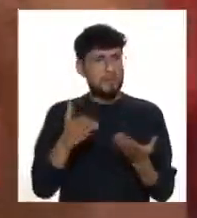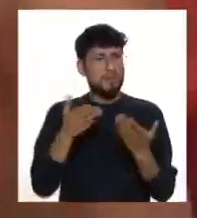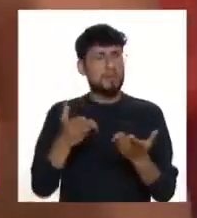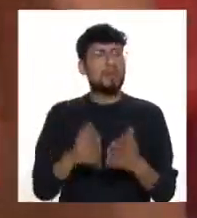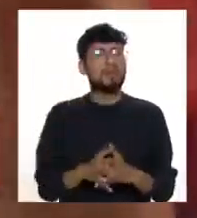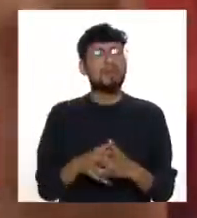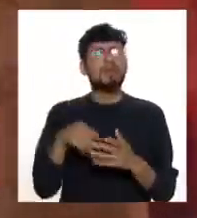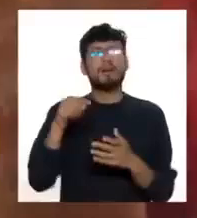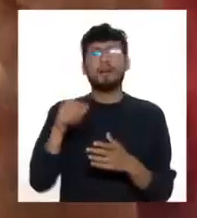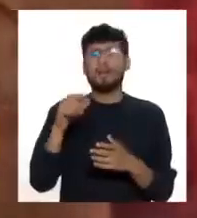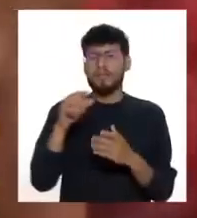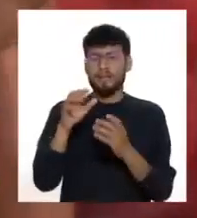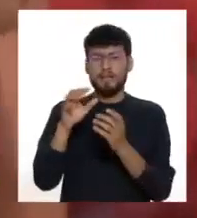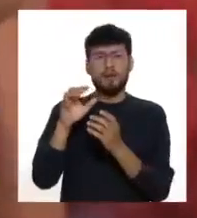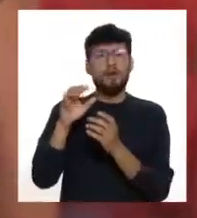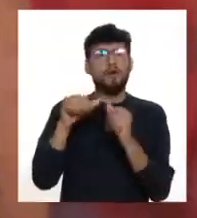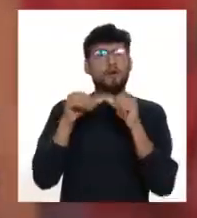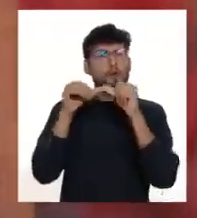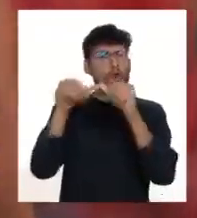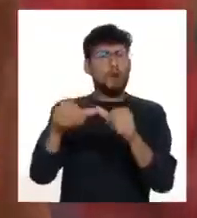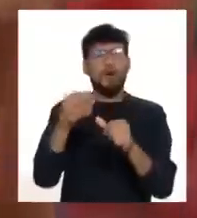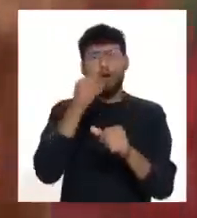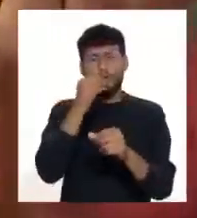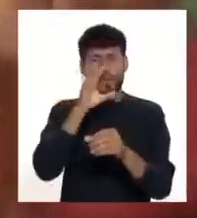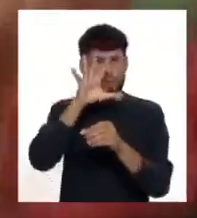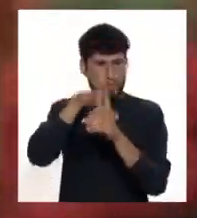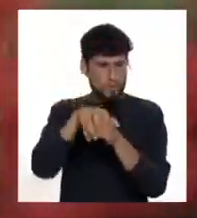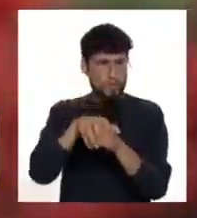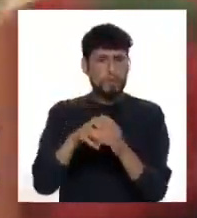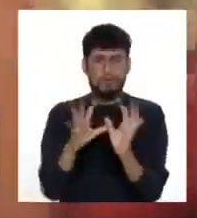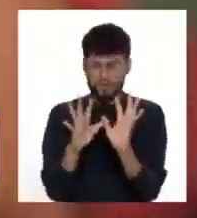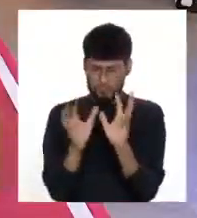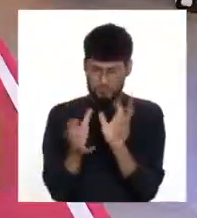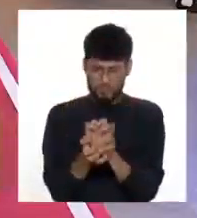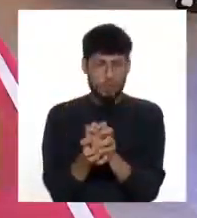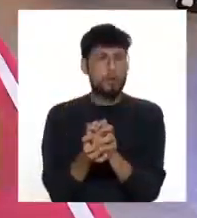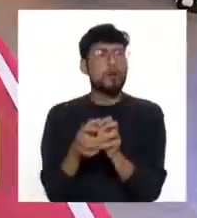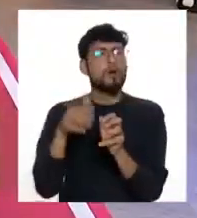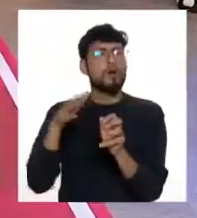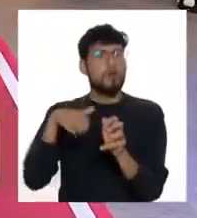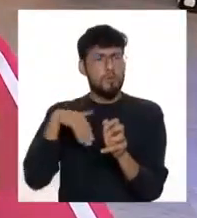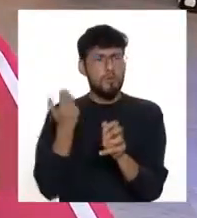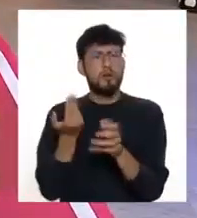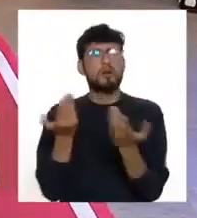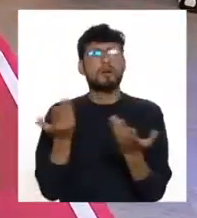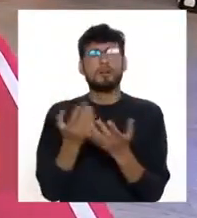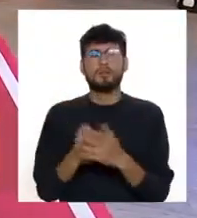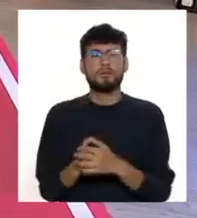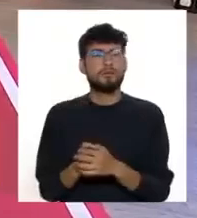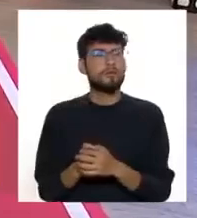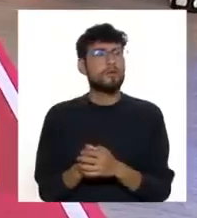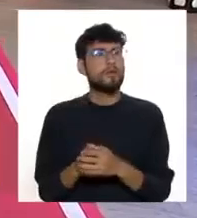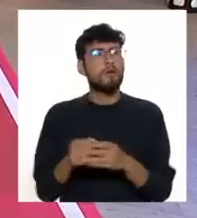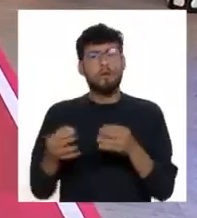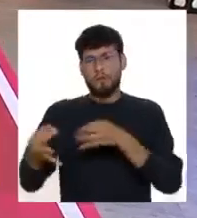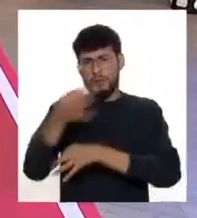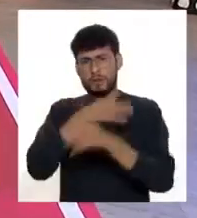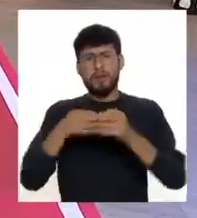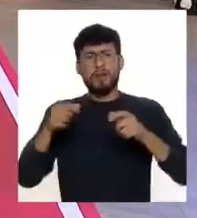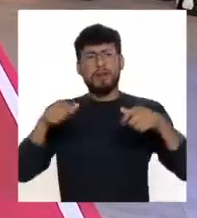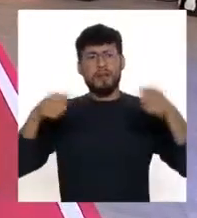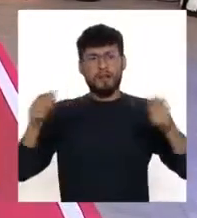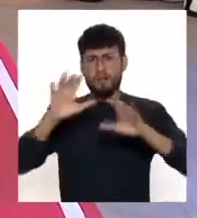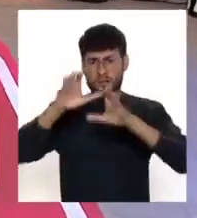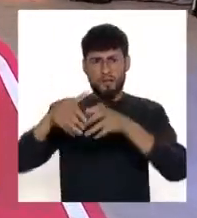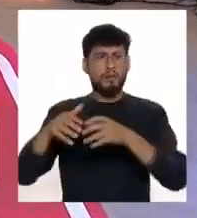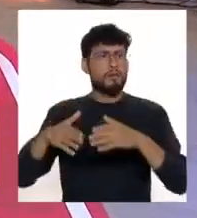que son telas enceradas para conservar alimentos tú le estrujas y puedes envolver eh reemplaza el plástico film puedes